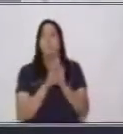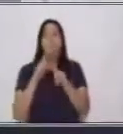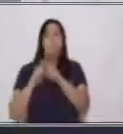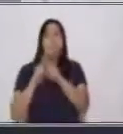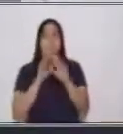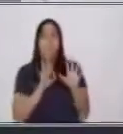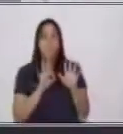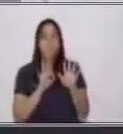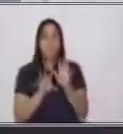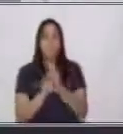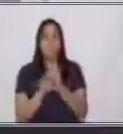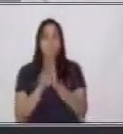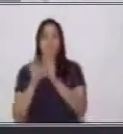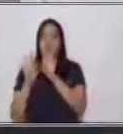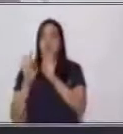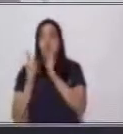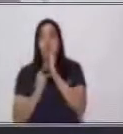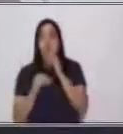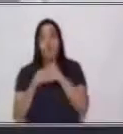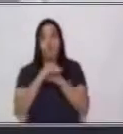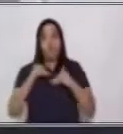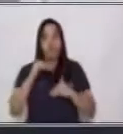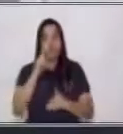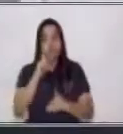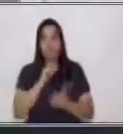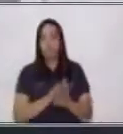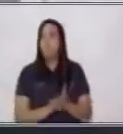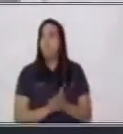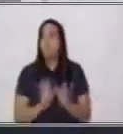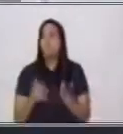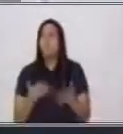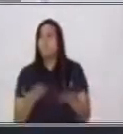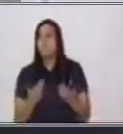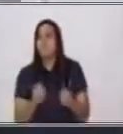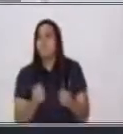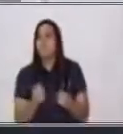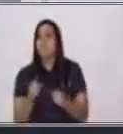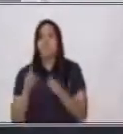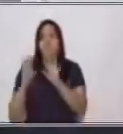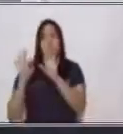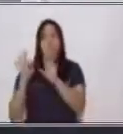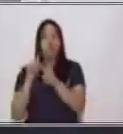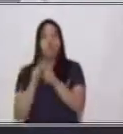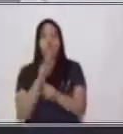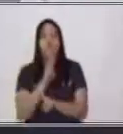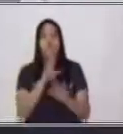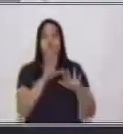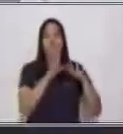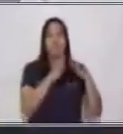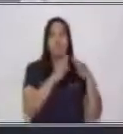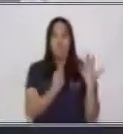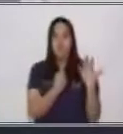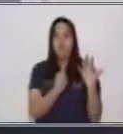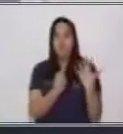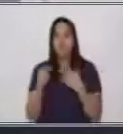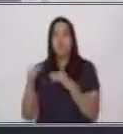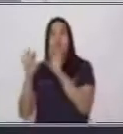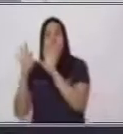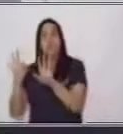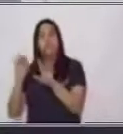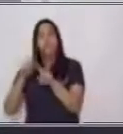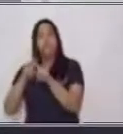más 4. Multipliquemos entonces por 2 este renglón. 2 veces renglón